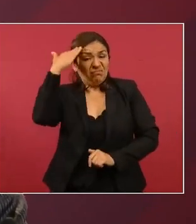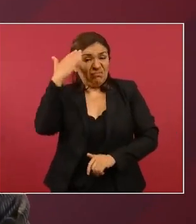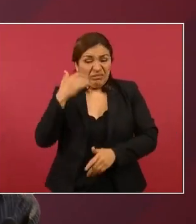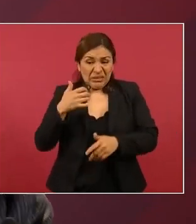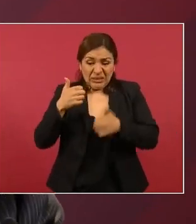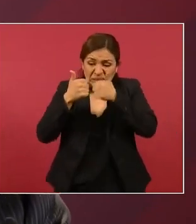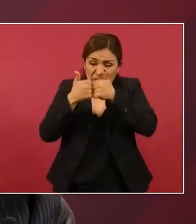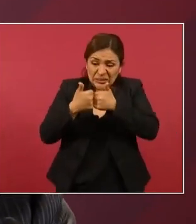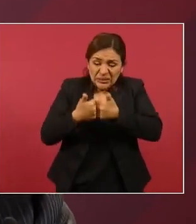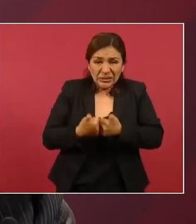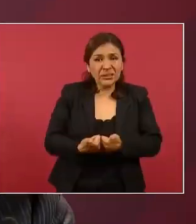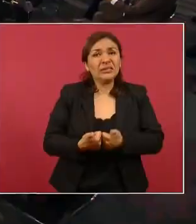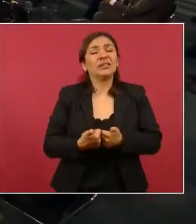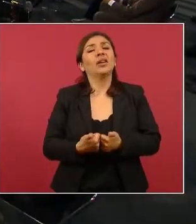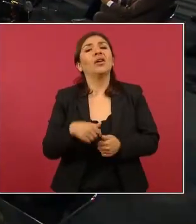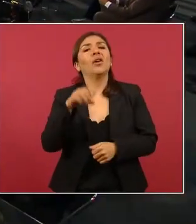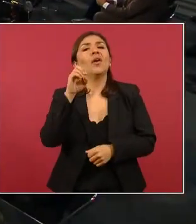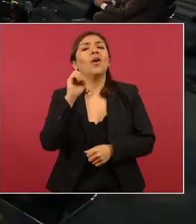mucho menos